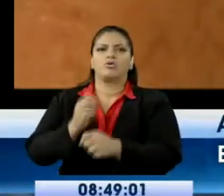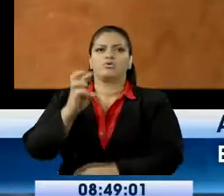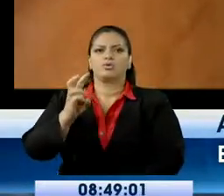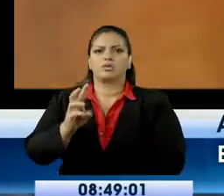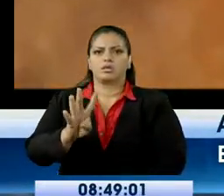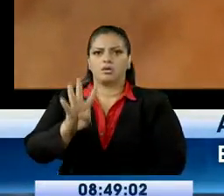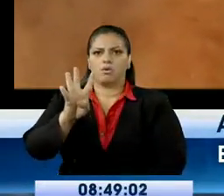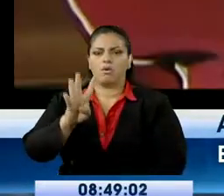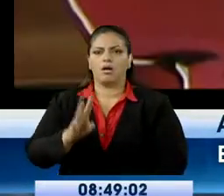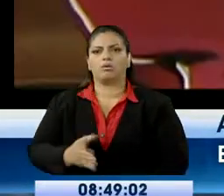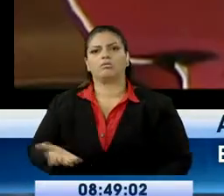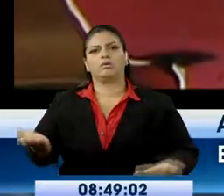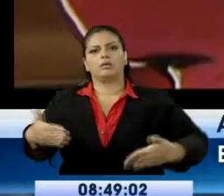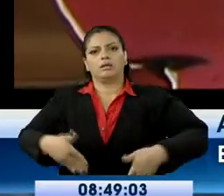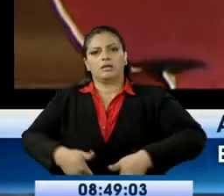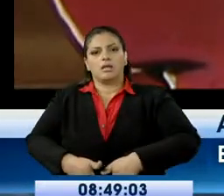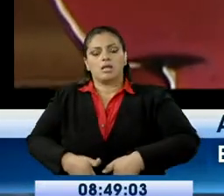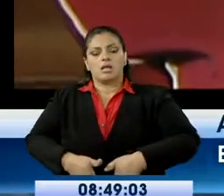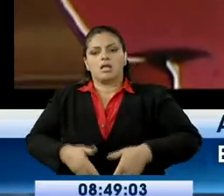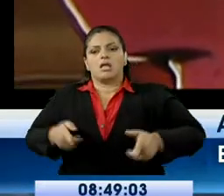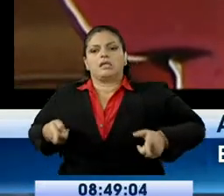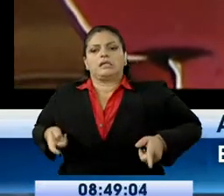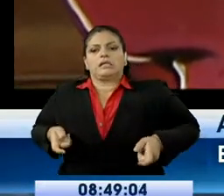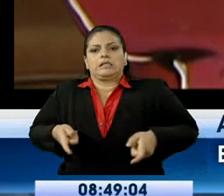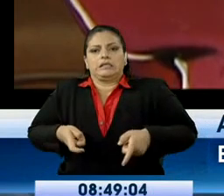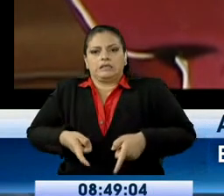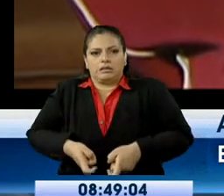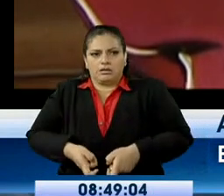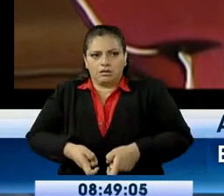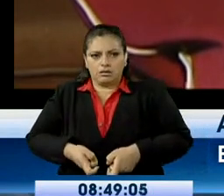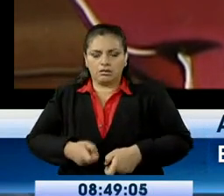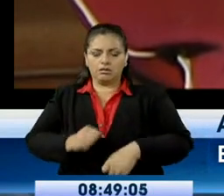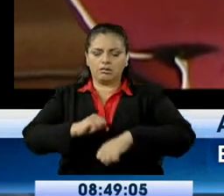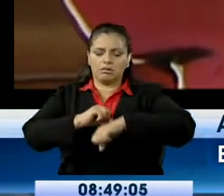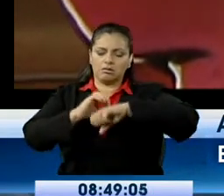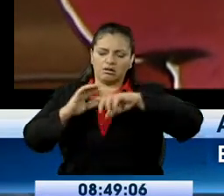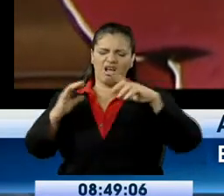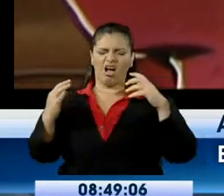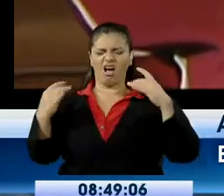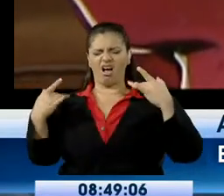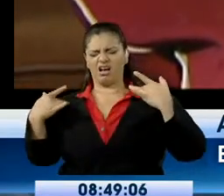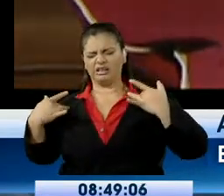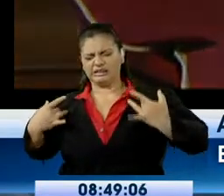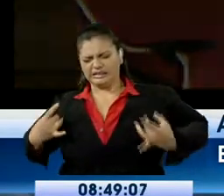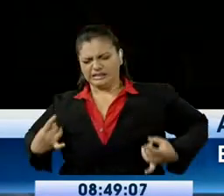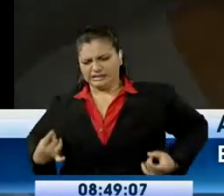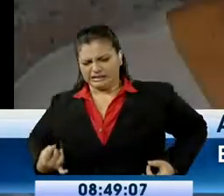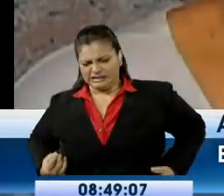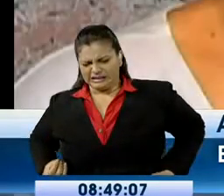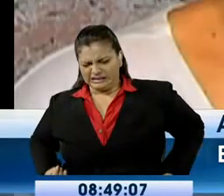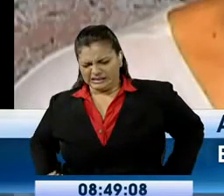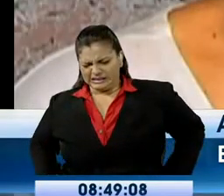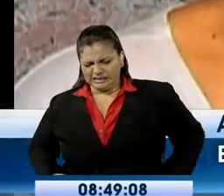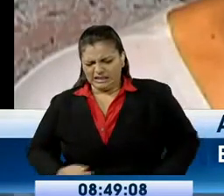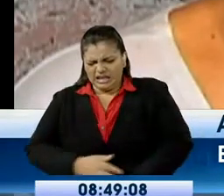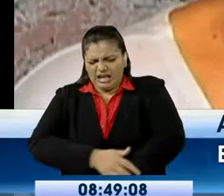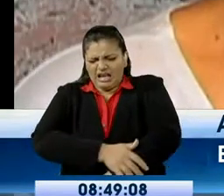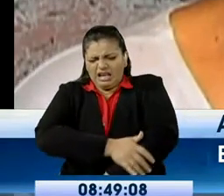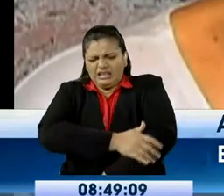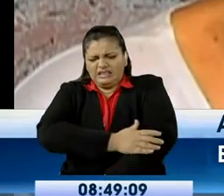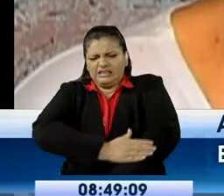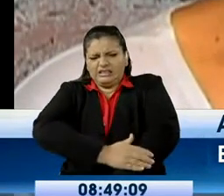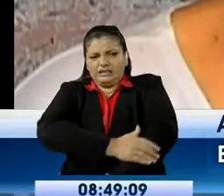puedo ni parar con los dolores de los huesos. Que me tengo que poner mentolato. Ahorita no se está